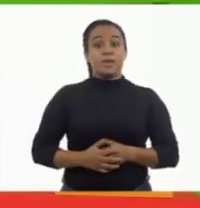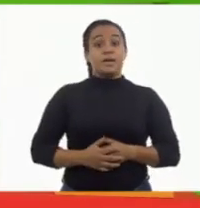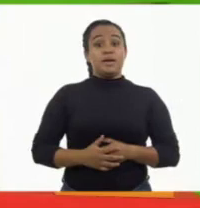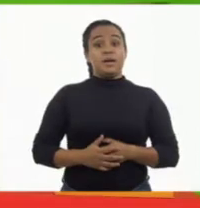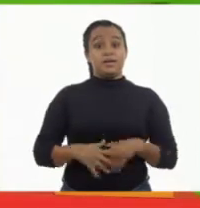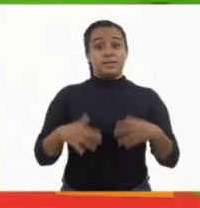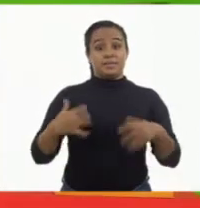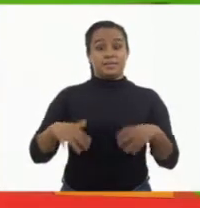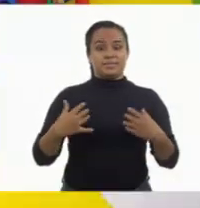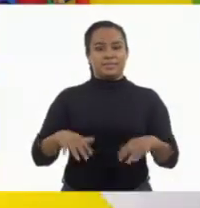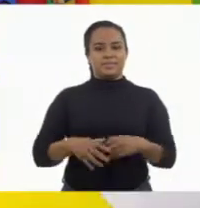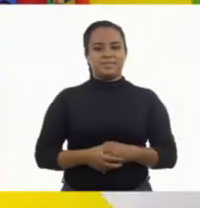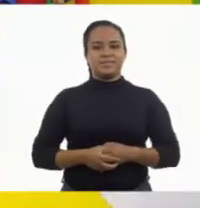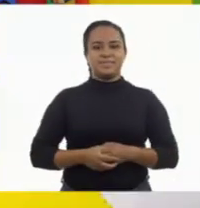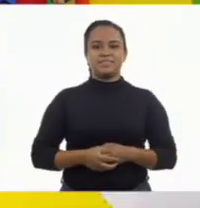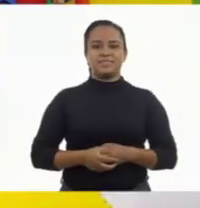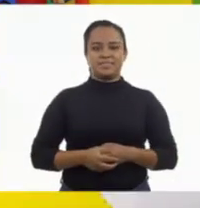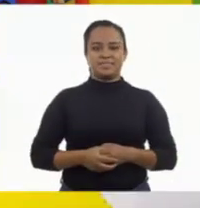¡Oh!